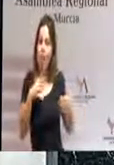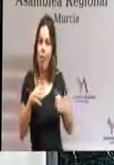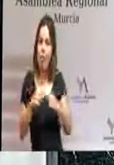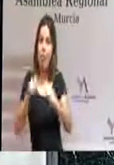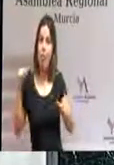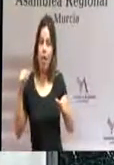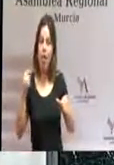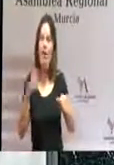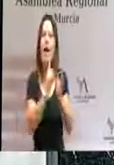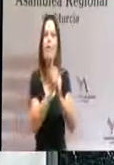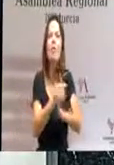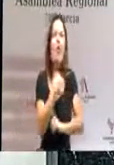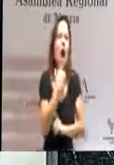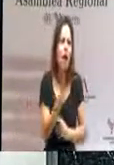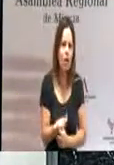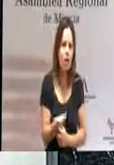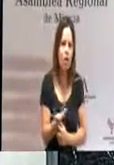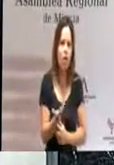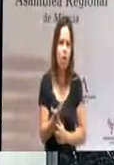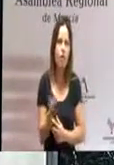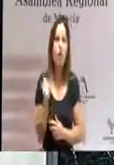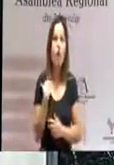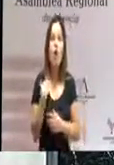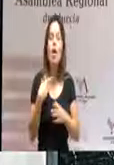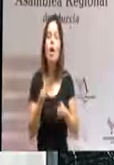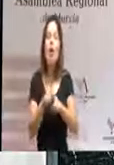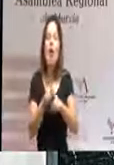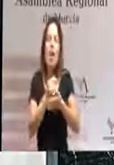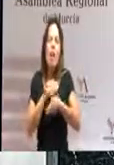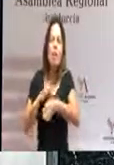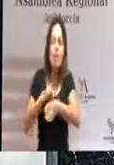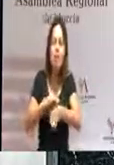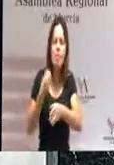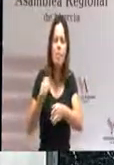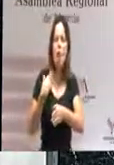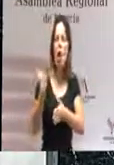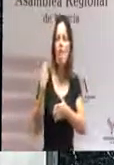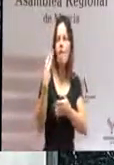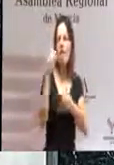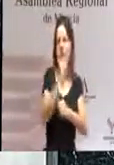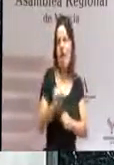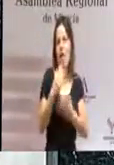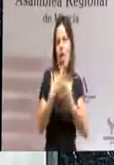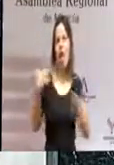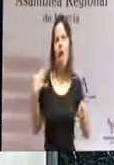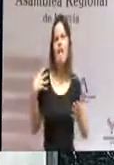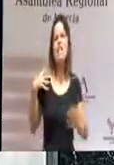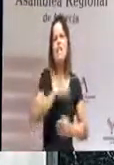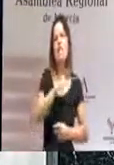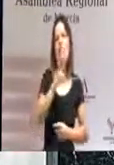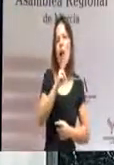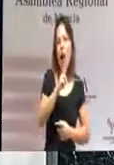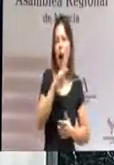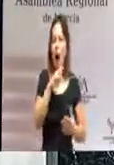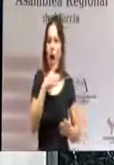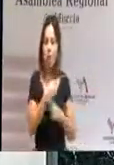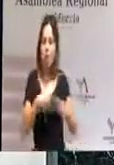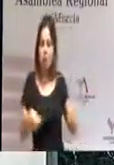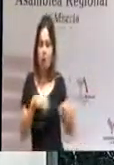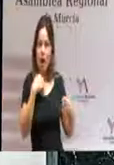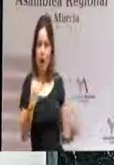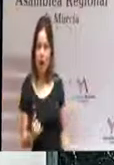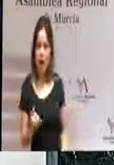pasado. ¿Ha cambiado en algo la hoja de ruta descrita hace 20 años por el señor Valcárcel? No puede negar